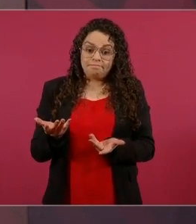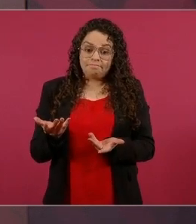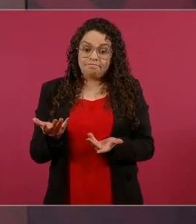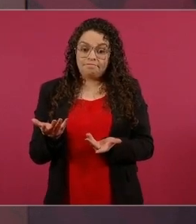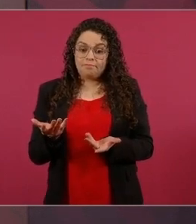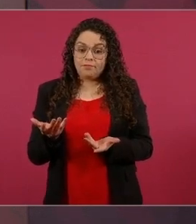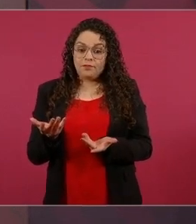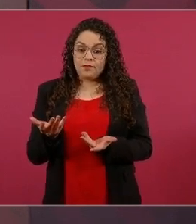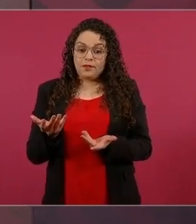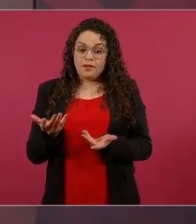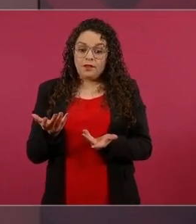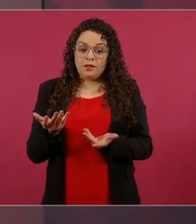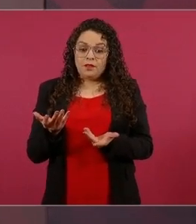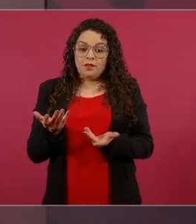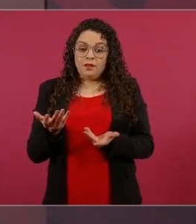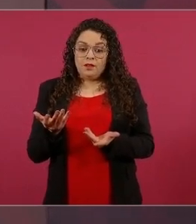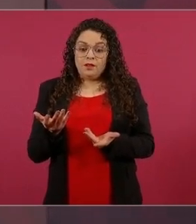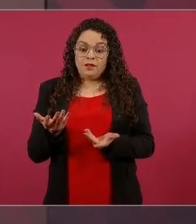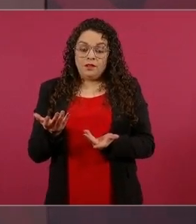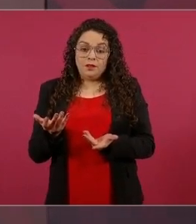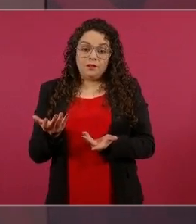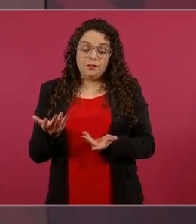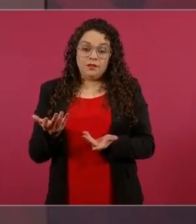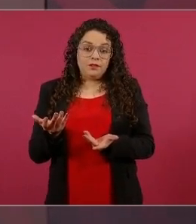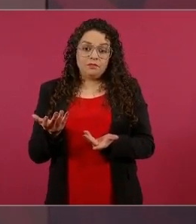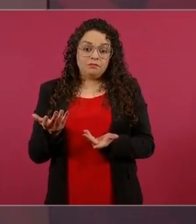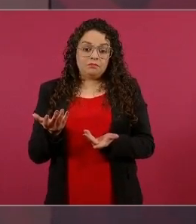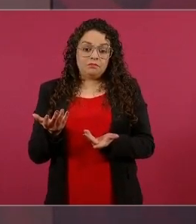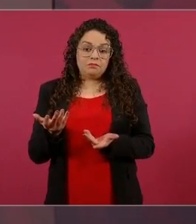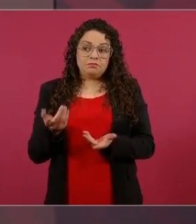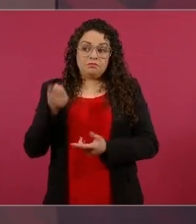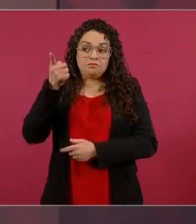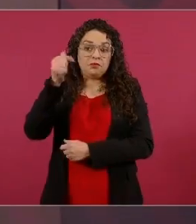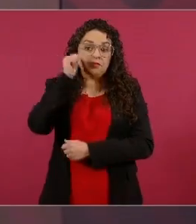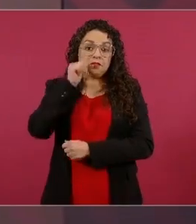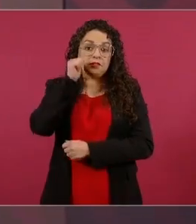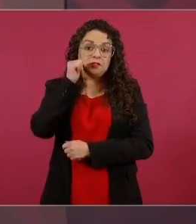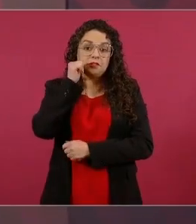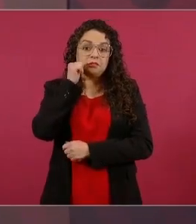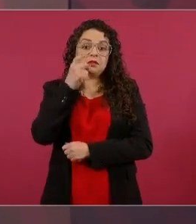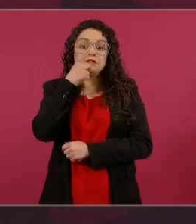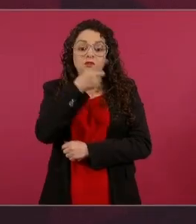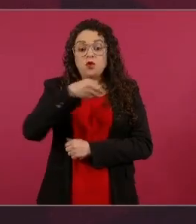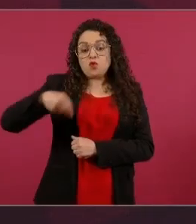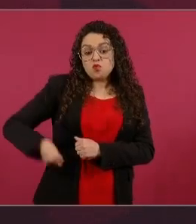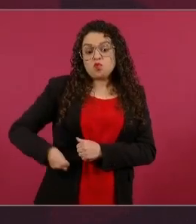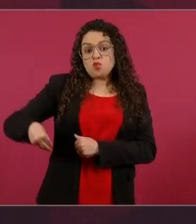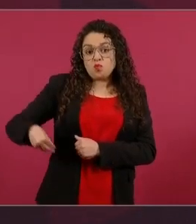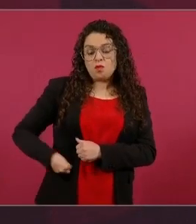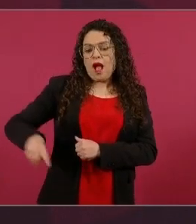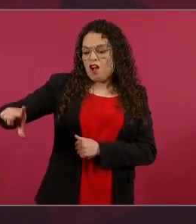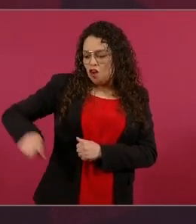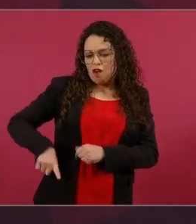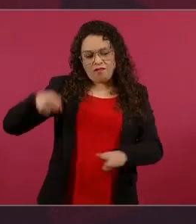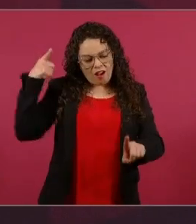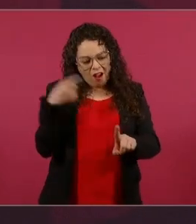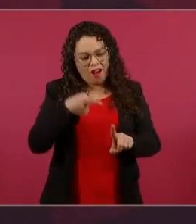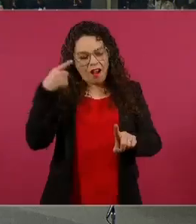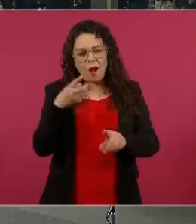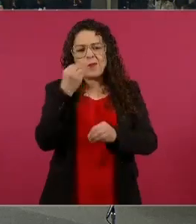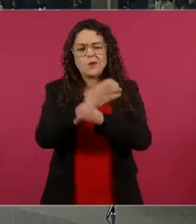pues pu se se le echa la culpa al gobierno de varias cosas pero no